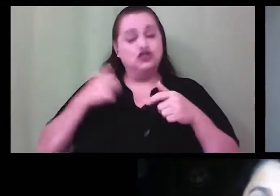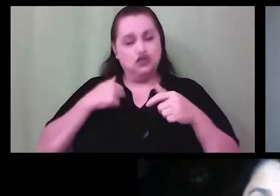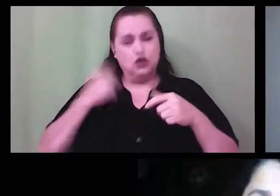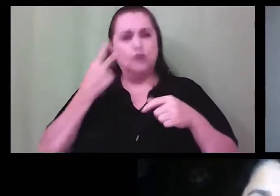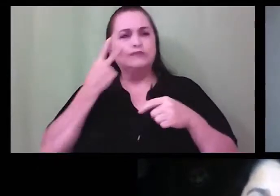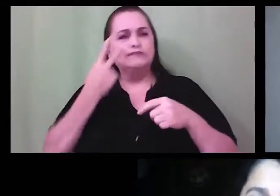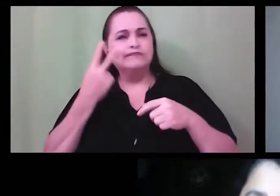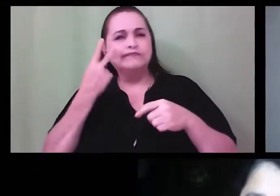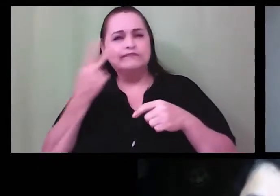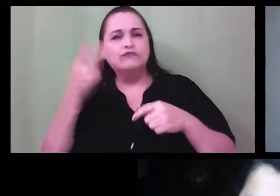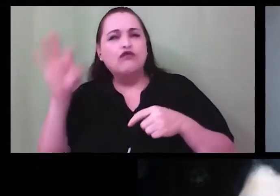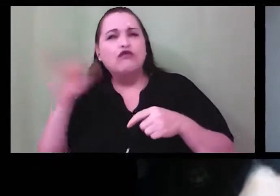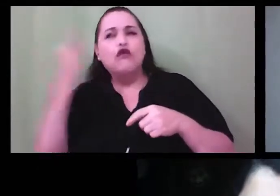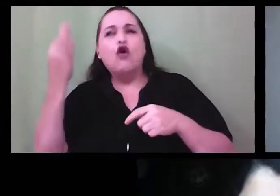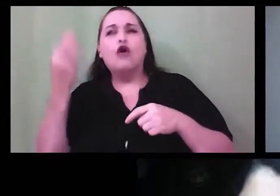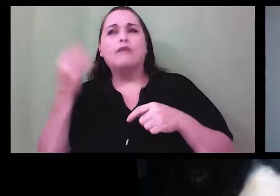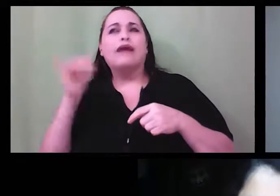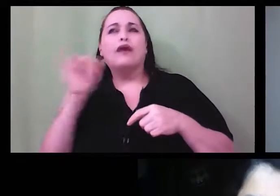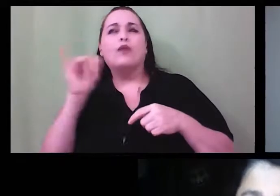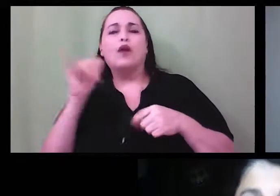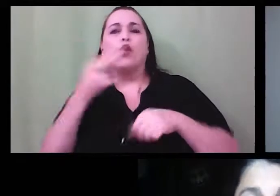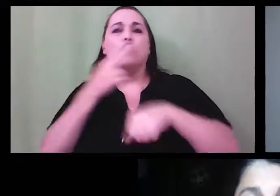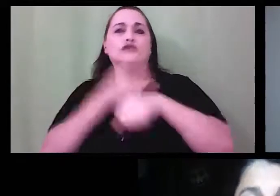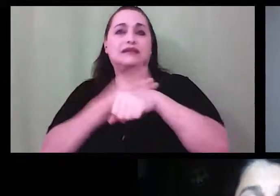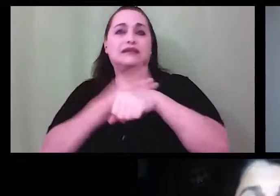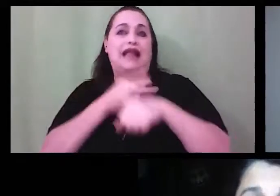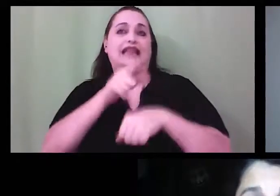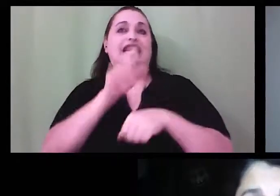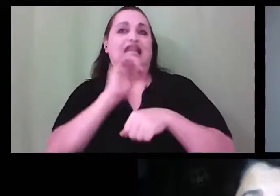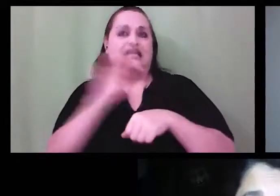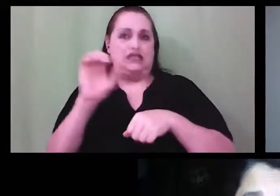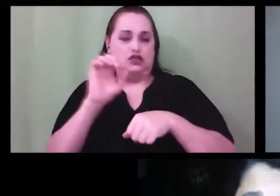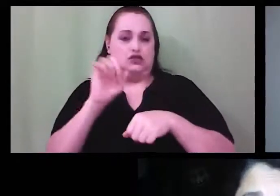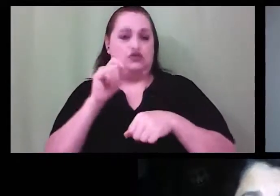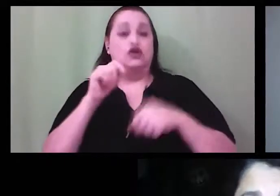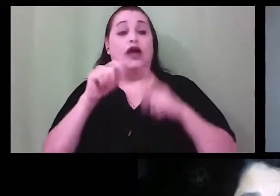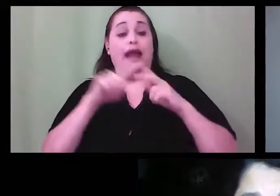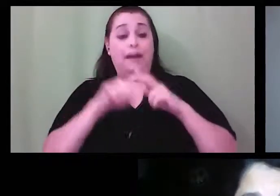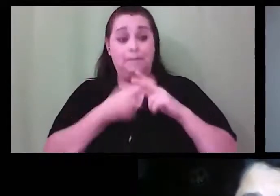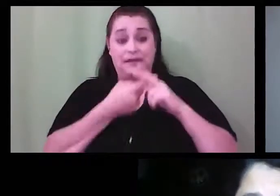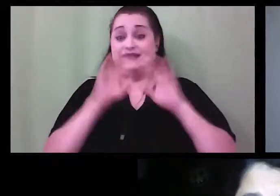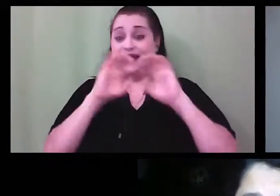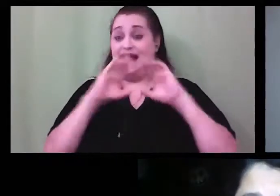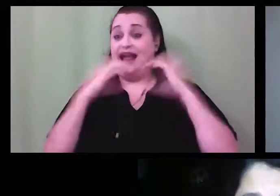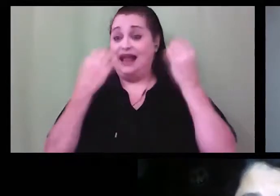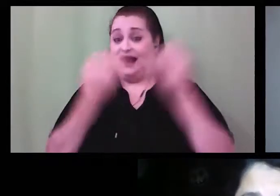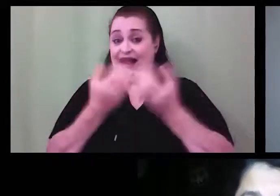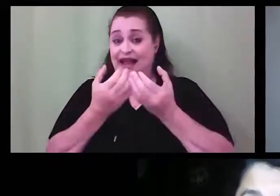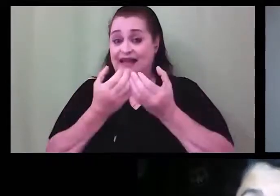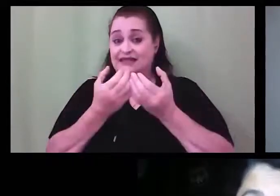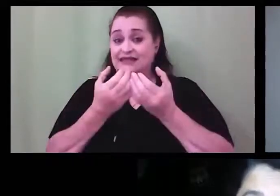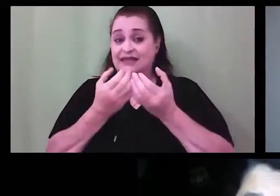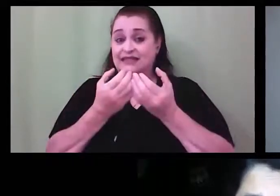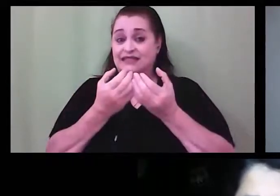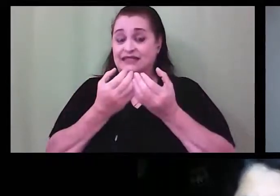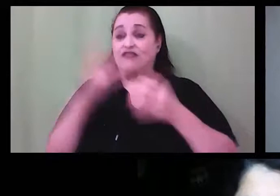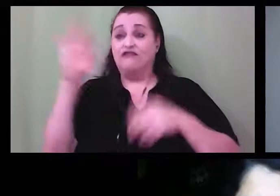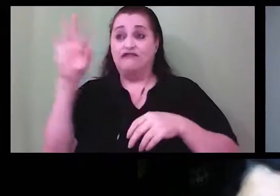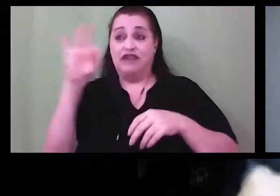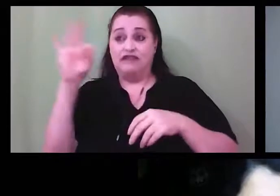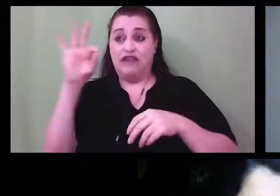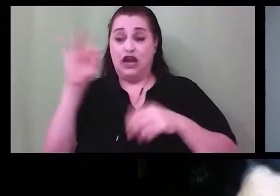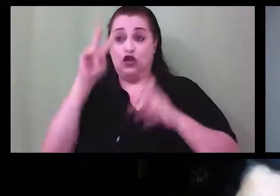la forma con hospital de niños. Cuando empiezan las clases en febrero